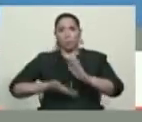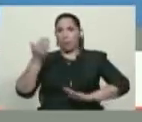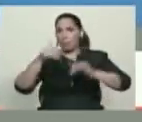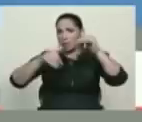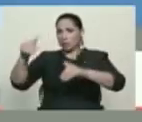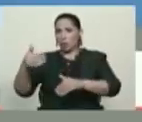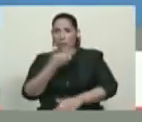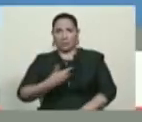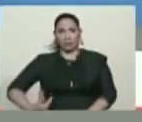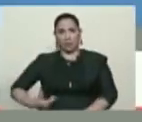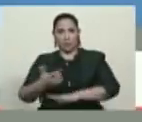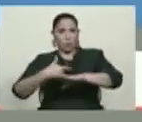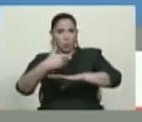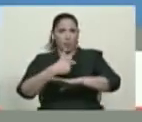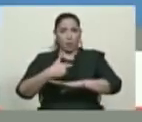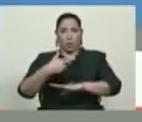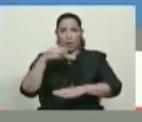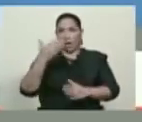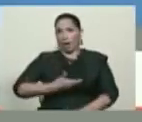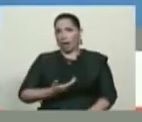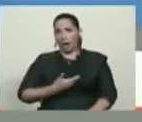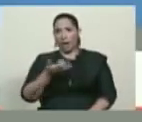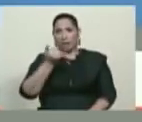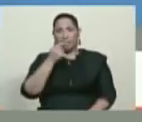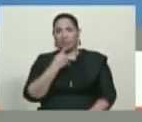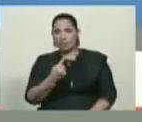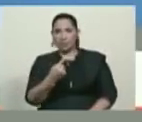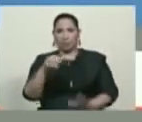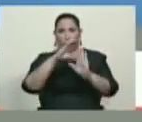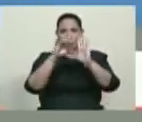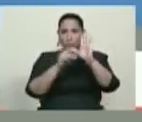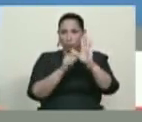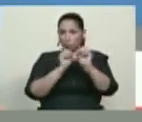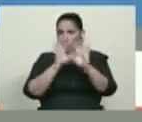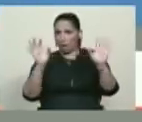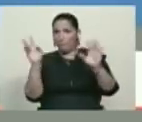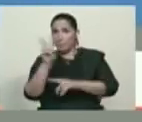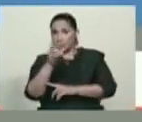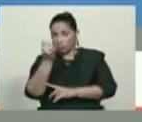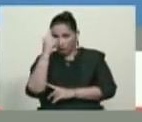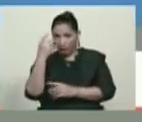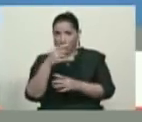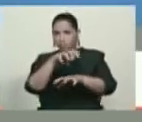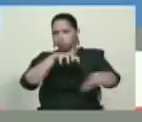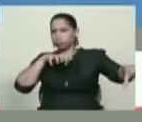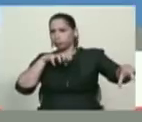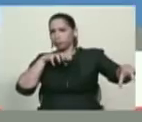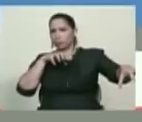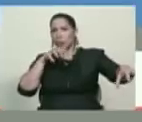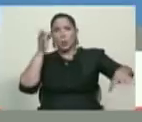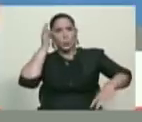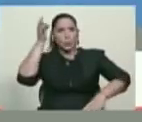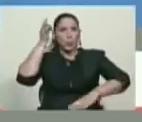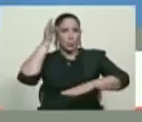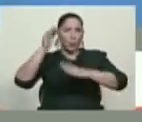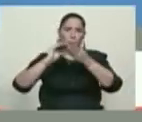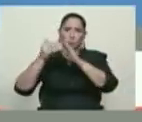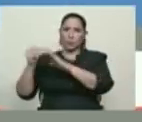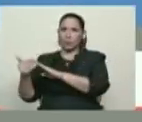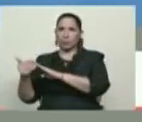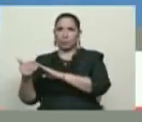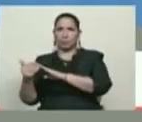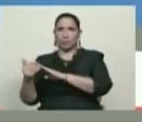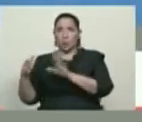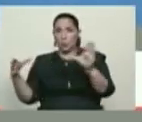presidente, gobernadores, de alcaldes, que son las que fija la Constitución claramente. En Venezuela hay miles de consejos comunales, que son grupos